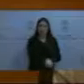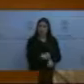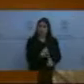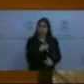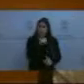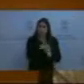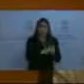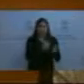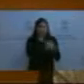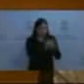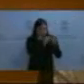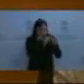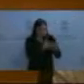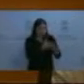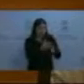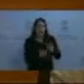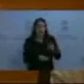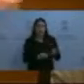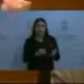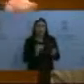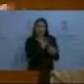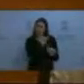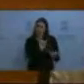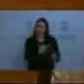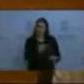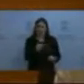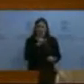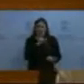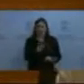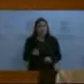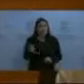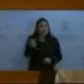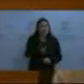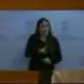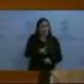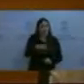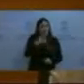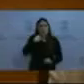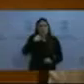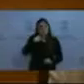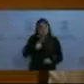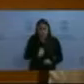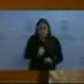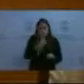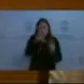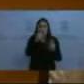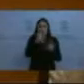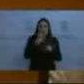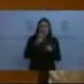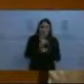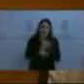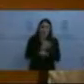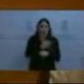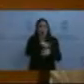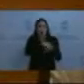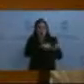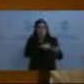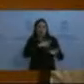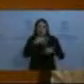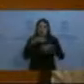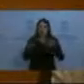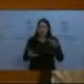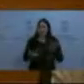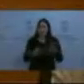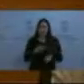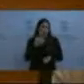de ello, gala de sus peores formas, repitiendo constantemente el tema de la financiación estatal y todo esto a lo que nos